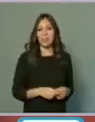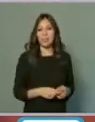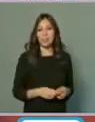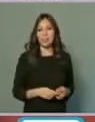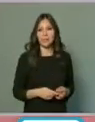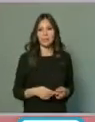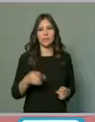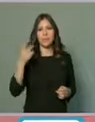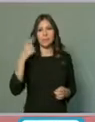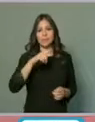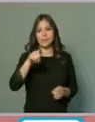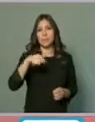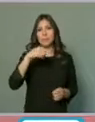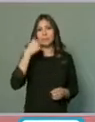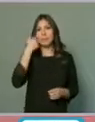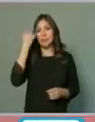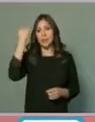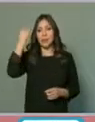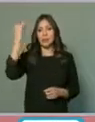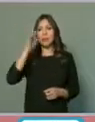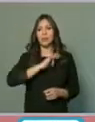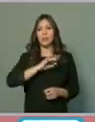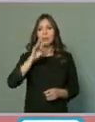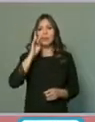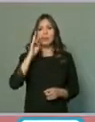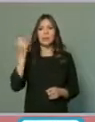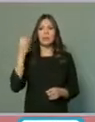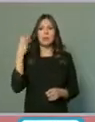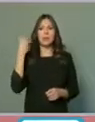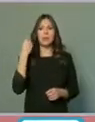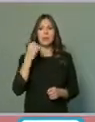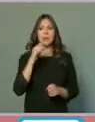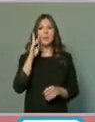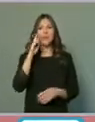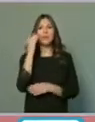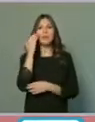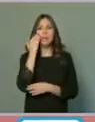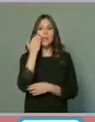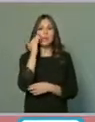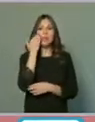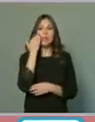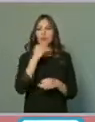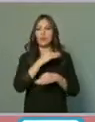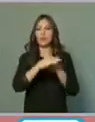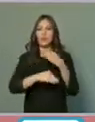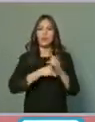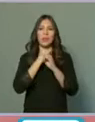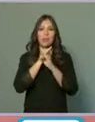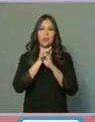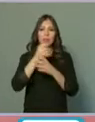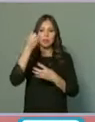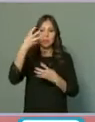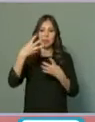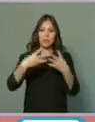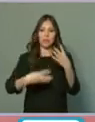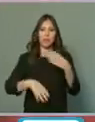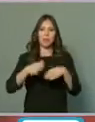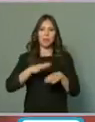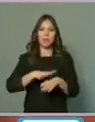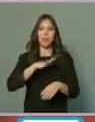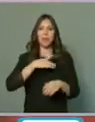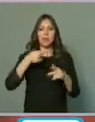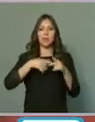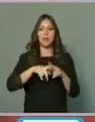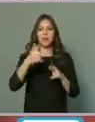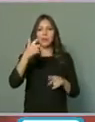Pero para que se den una idea, pueden encontrar el evento en Facebook, En Facebook. y todos Ok. los detalles también. ¿Qué día Empieza van a a las estar? 8 de